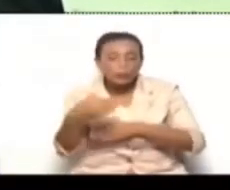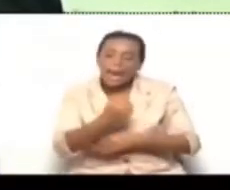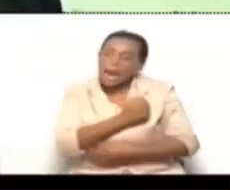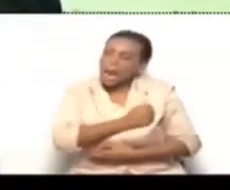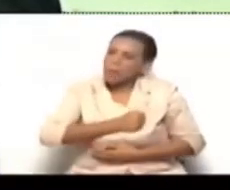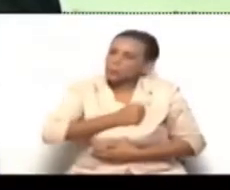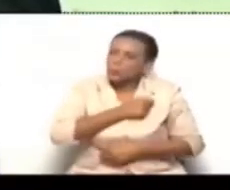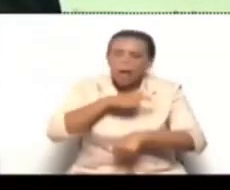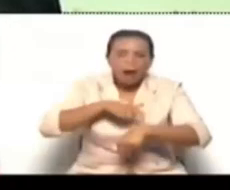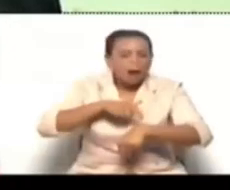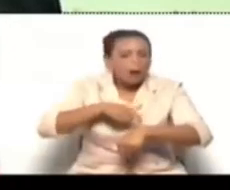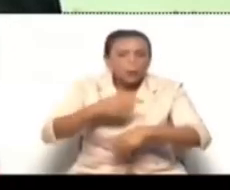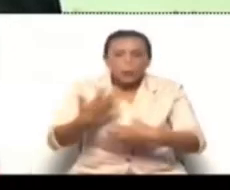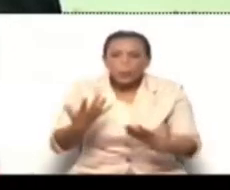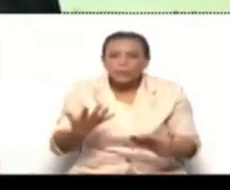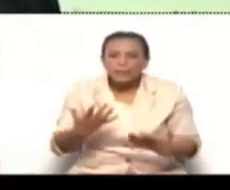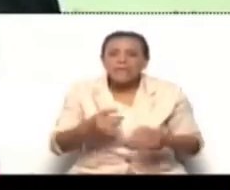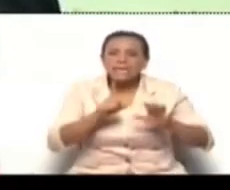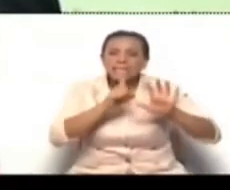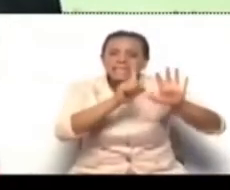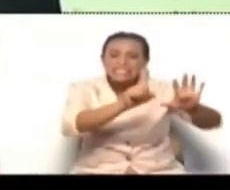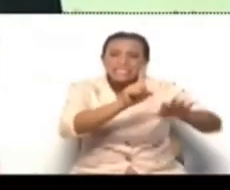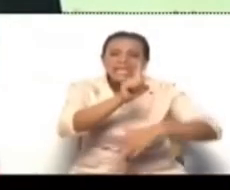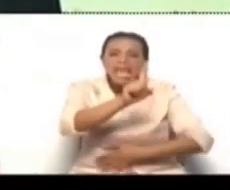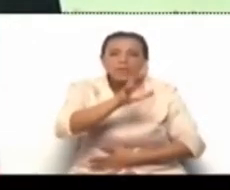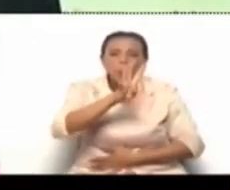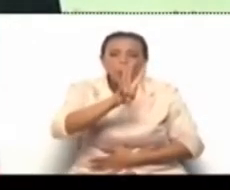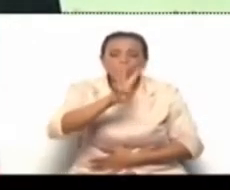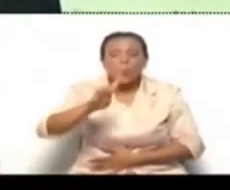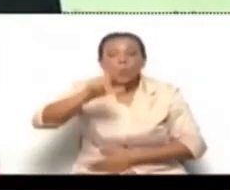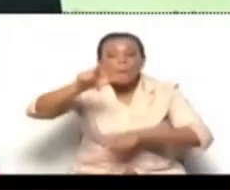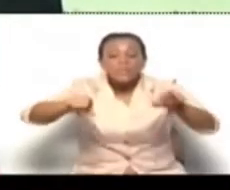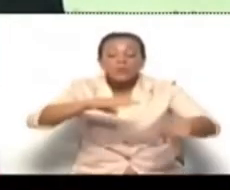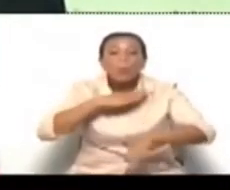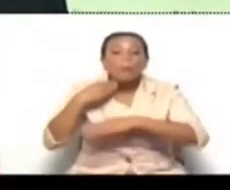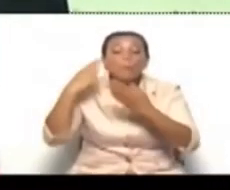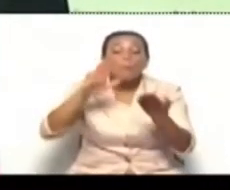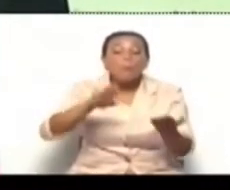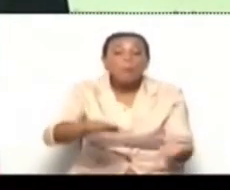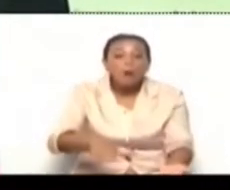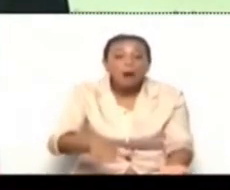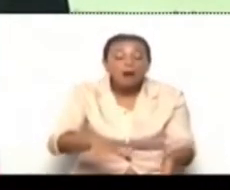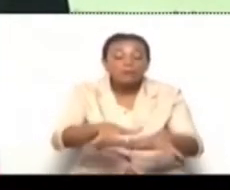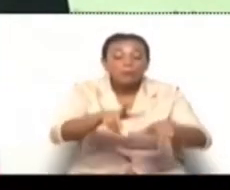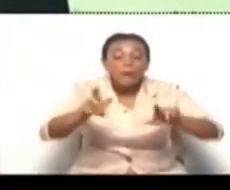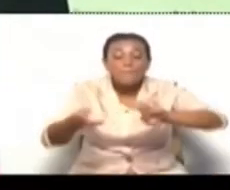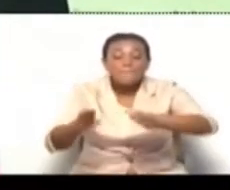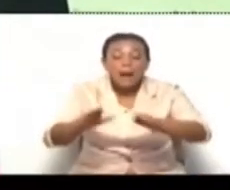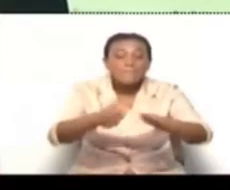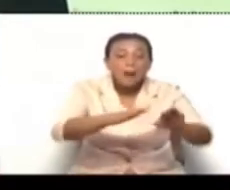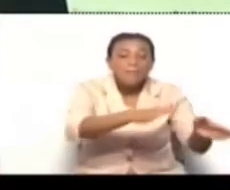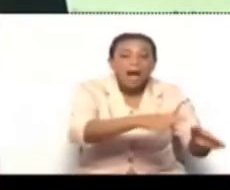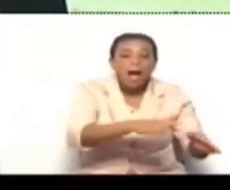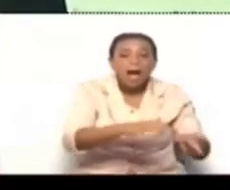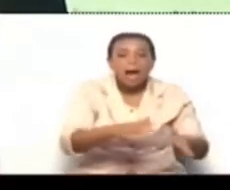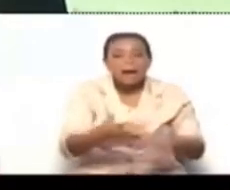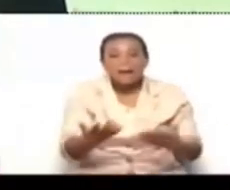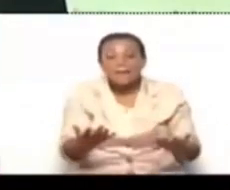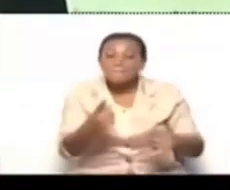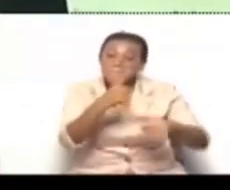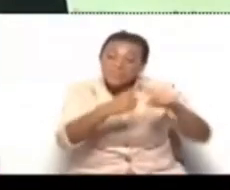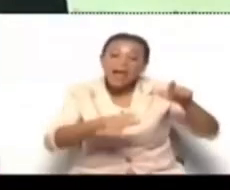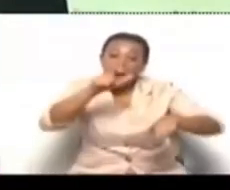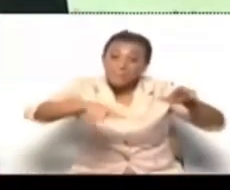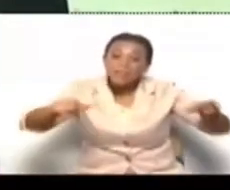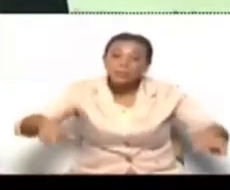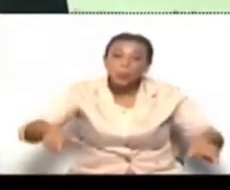Lamentablemente, hasta el momento, murieron 144 personas. Un poco de menos de la mitad